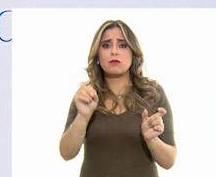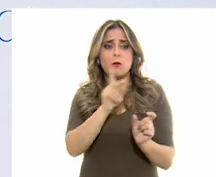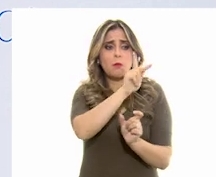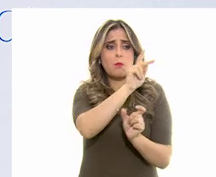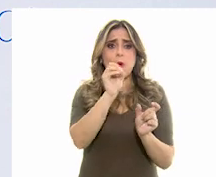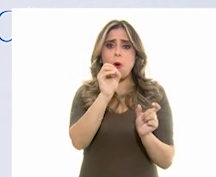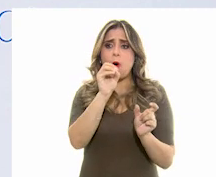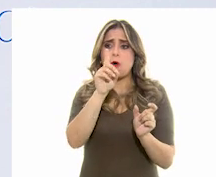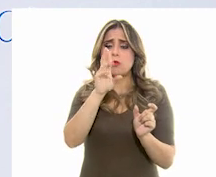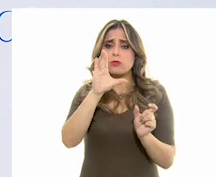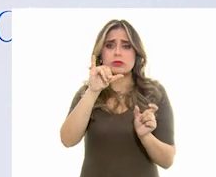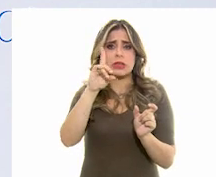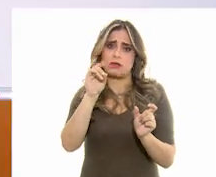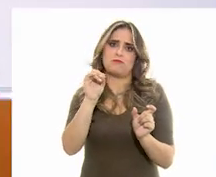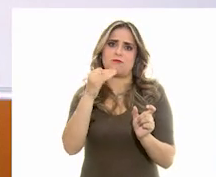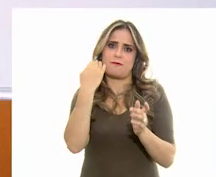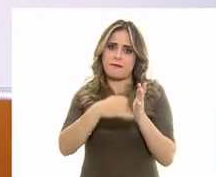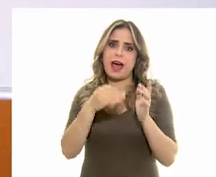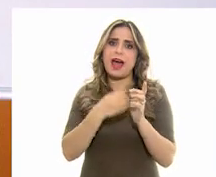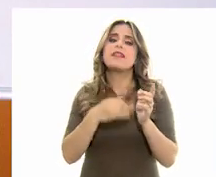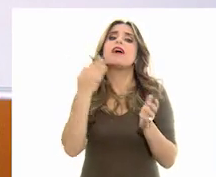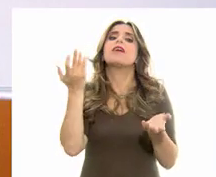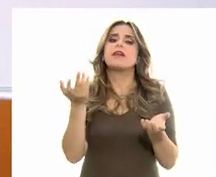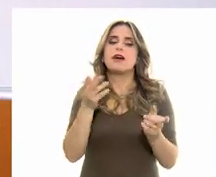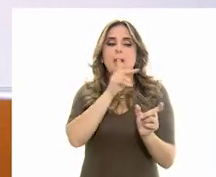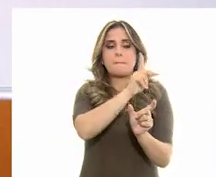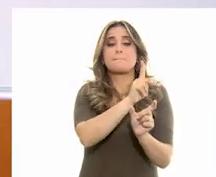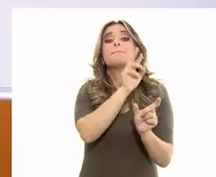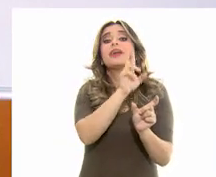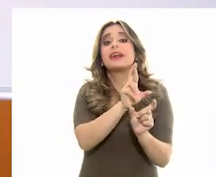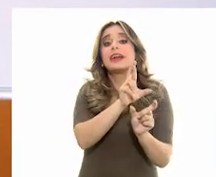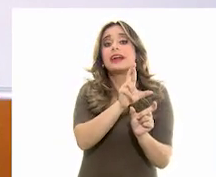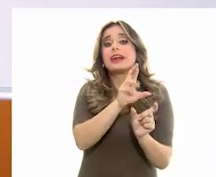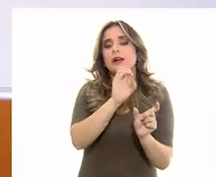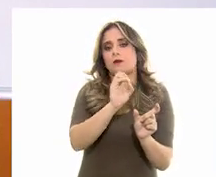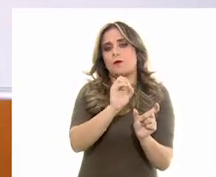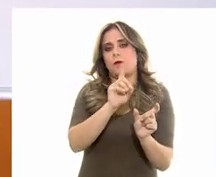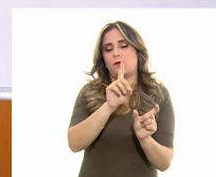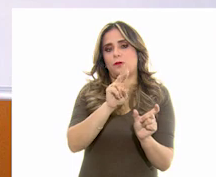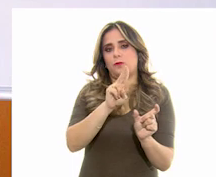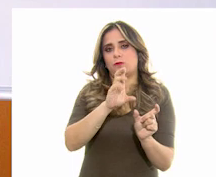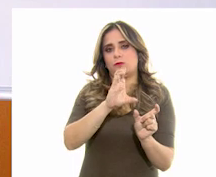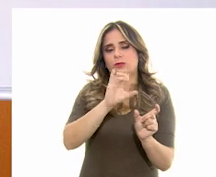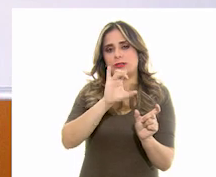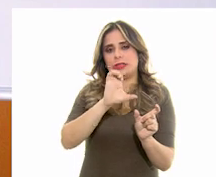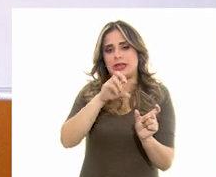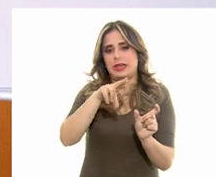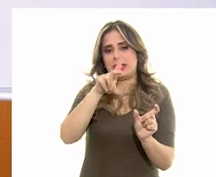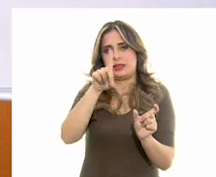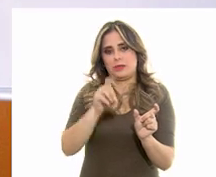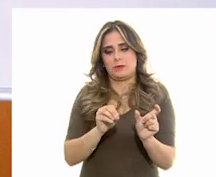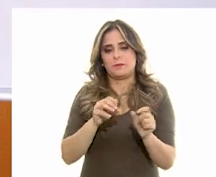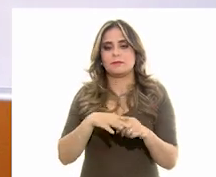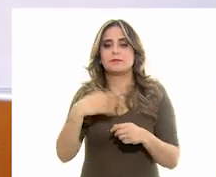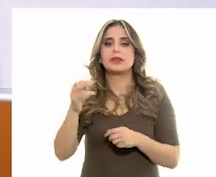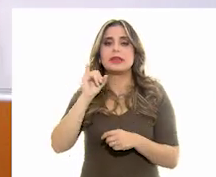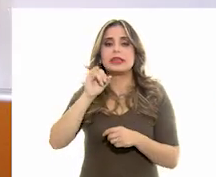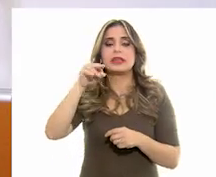Y entonces, ¿qué debemos de ponerle? Pro, entonces tiene una r. R. R.